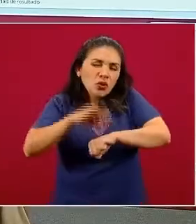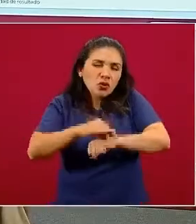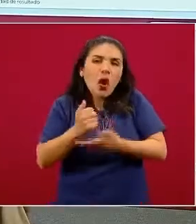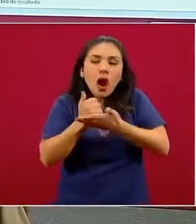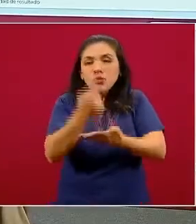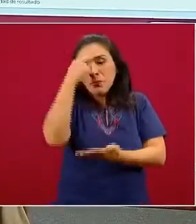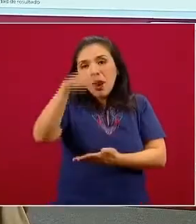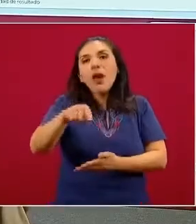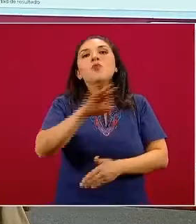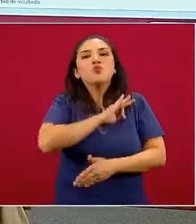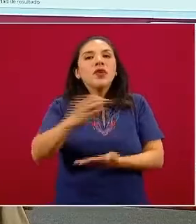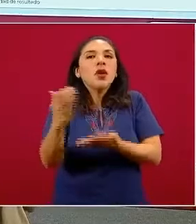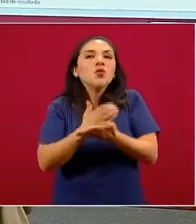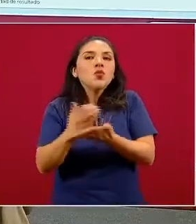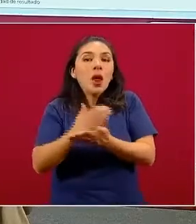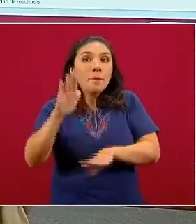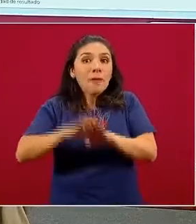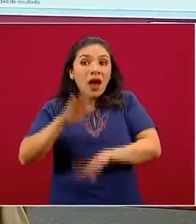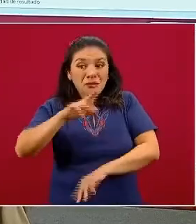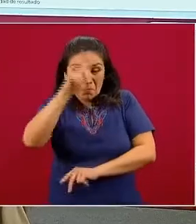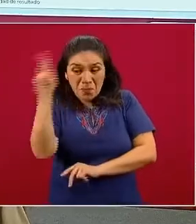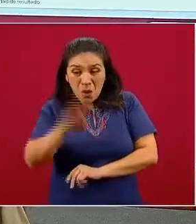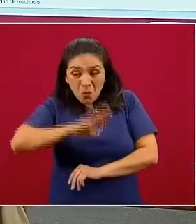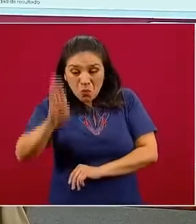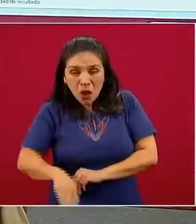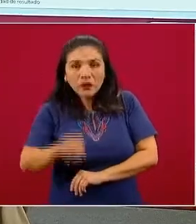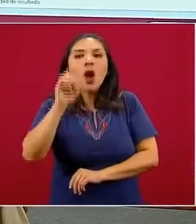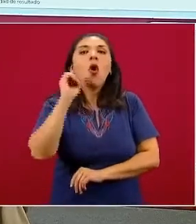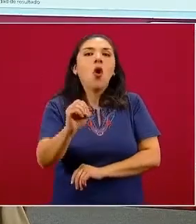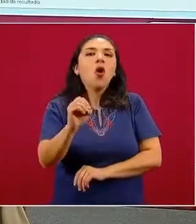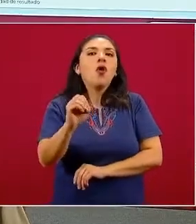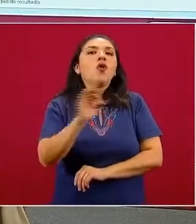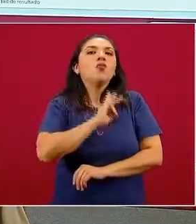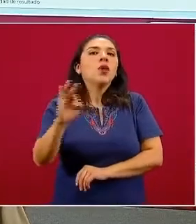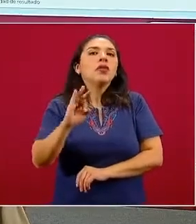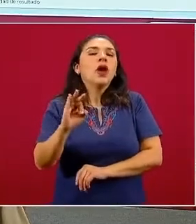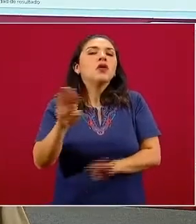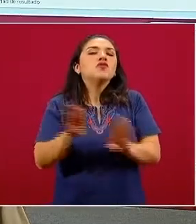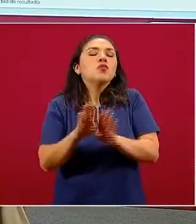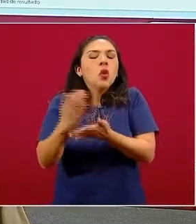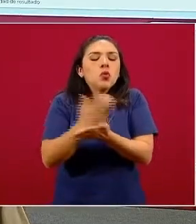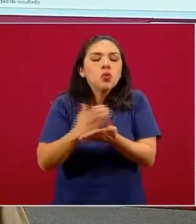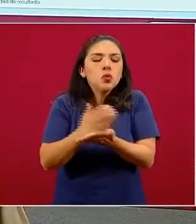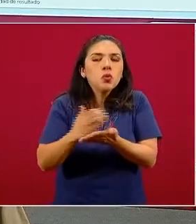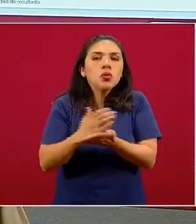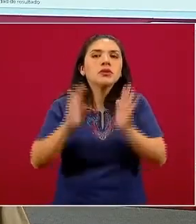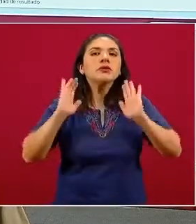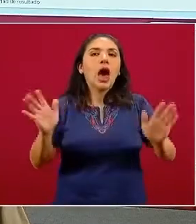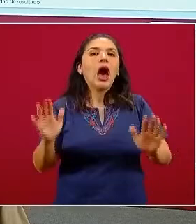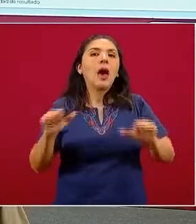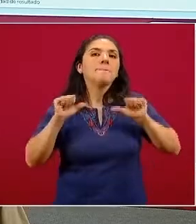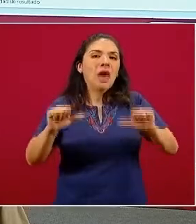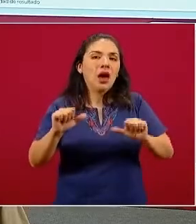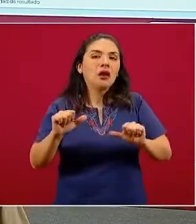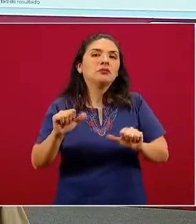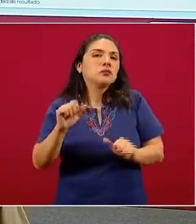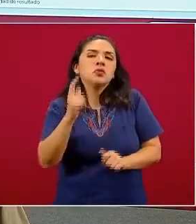gran diferencia entre una enfermedad letal o una enfermedad de la que se recupere aun cuando sea